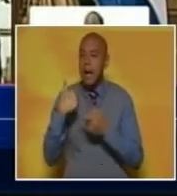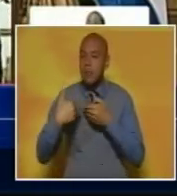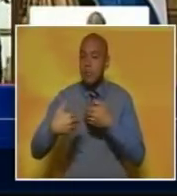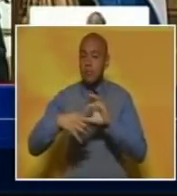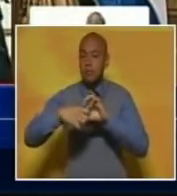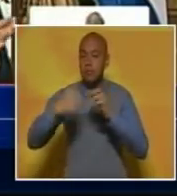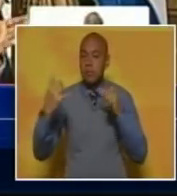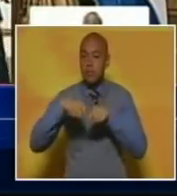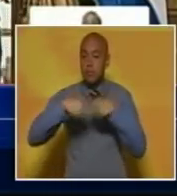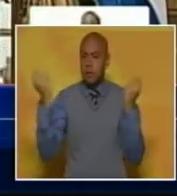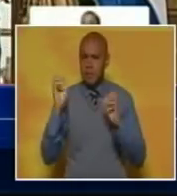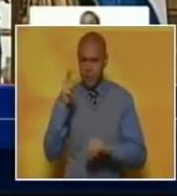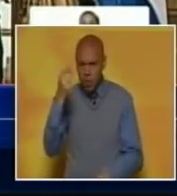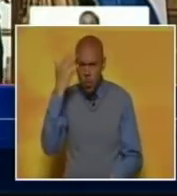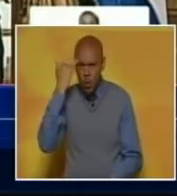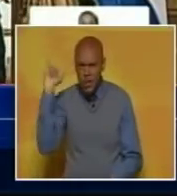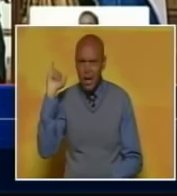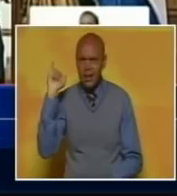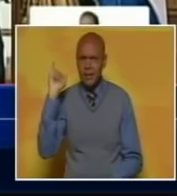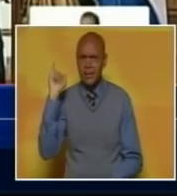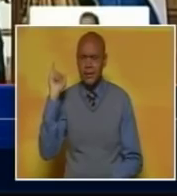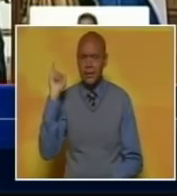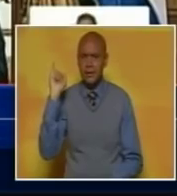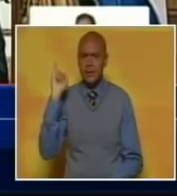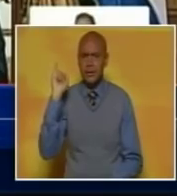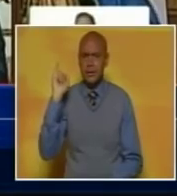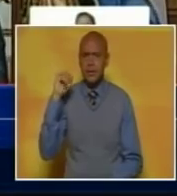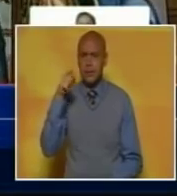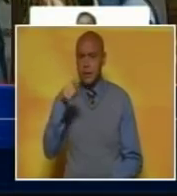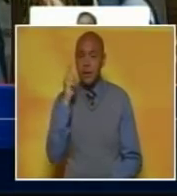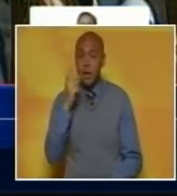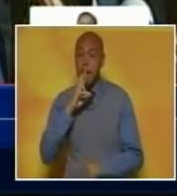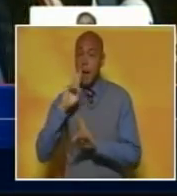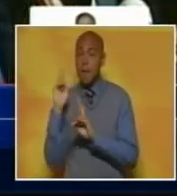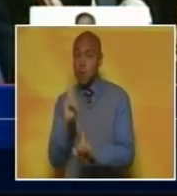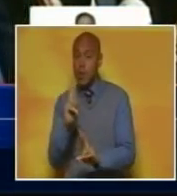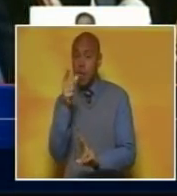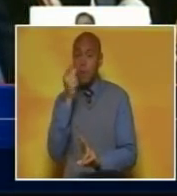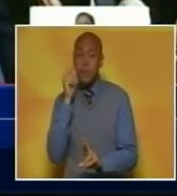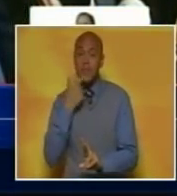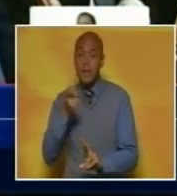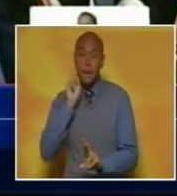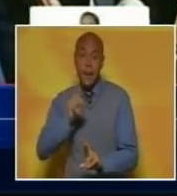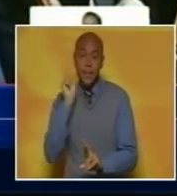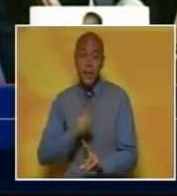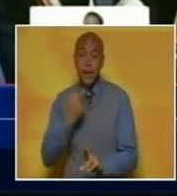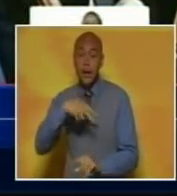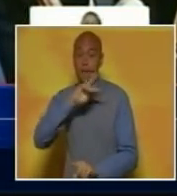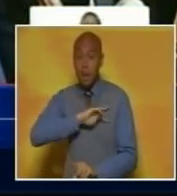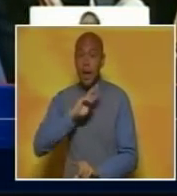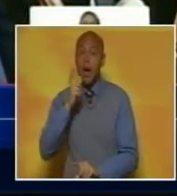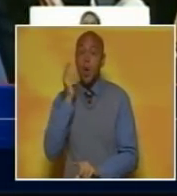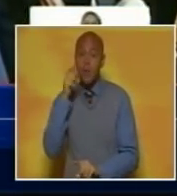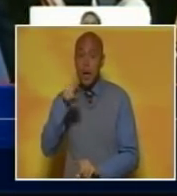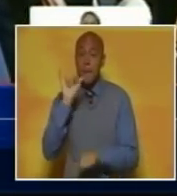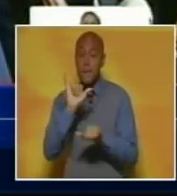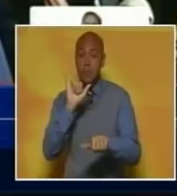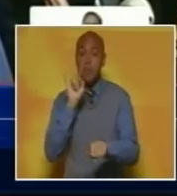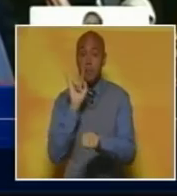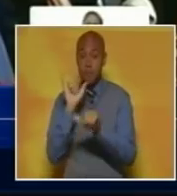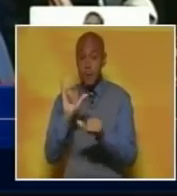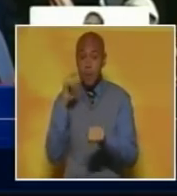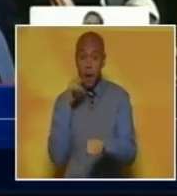relaciones. Ustedes se imaginan la mayor respuesta a las falacias, a las mentiras, al autoengaño de